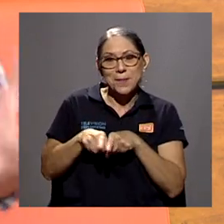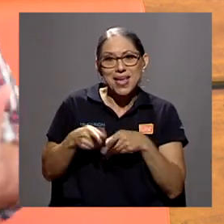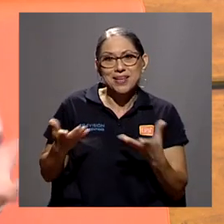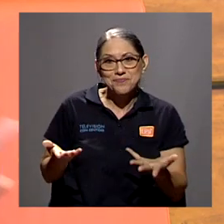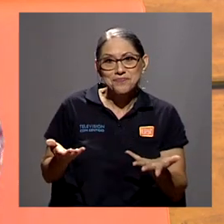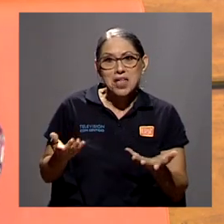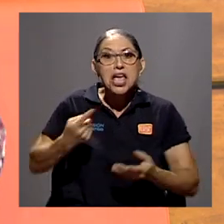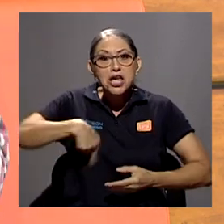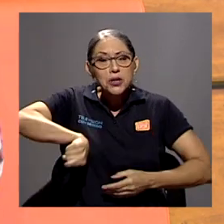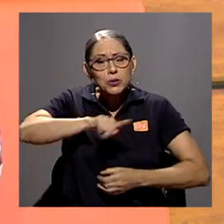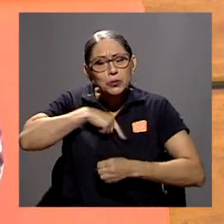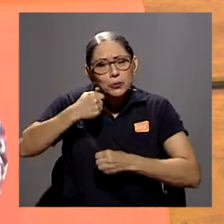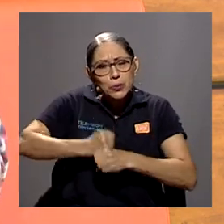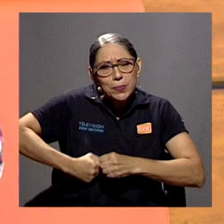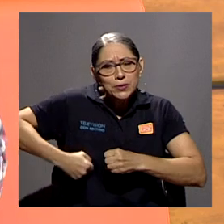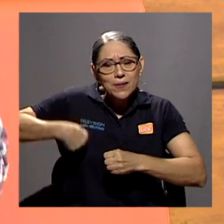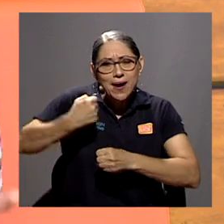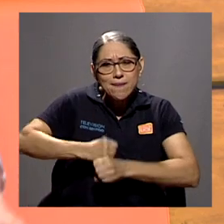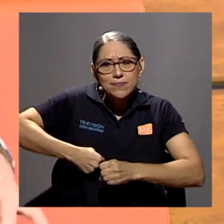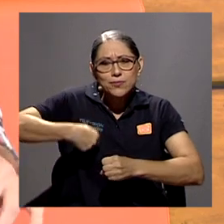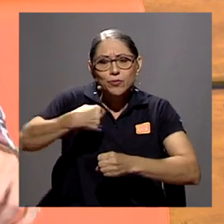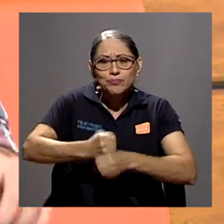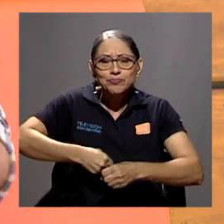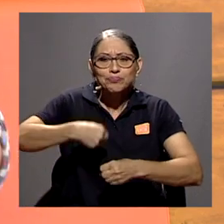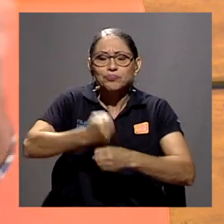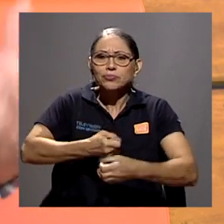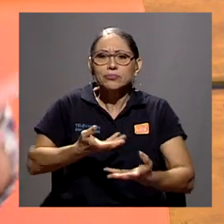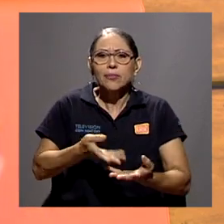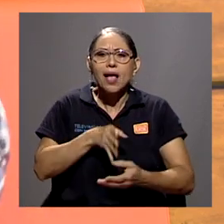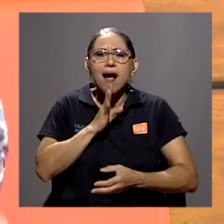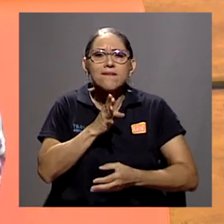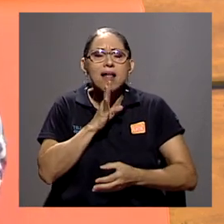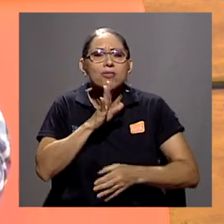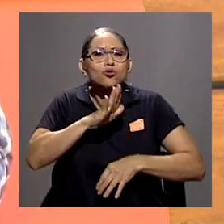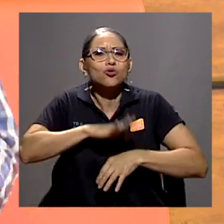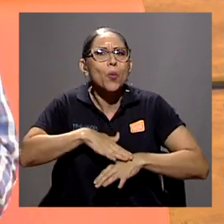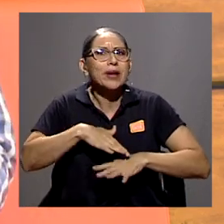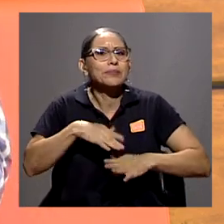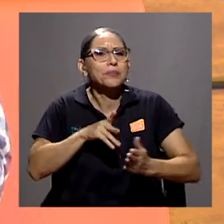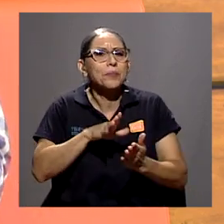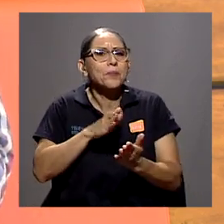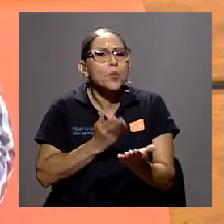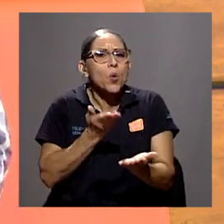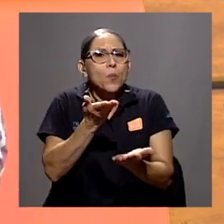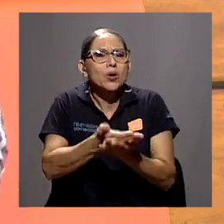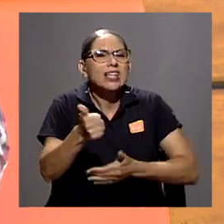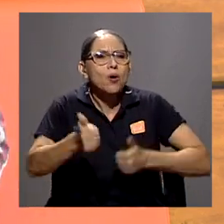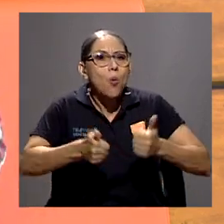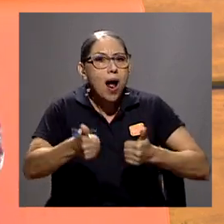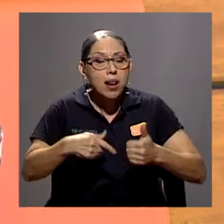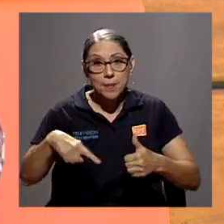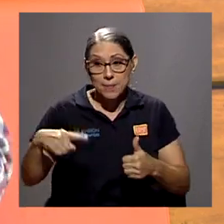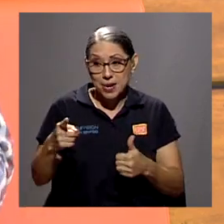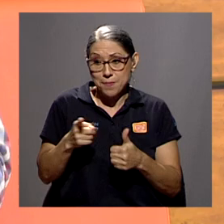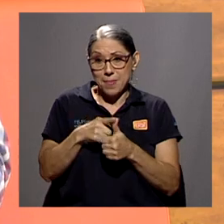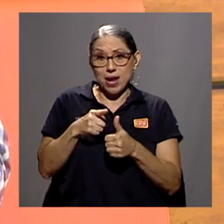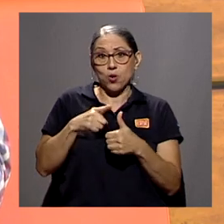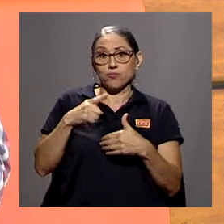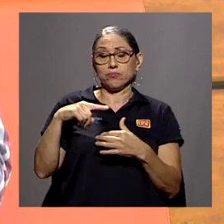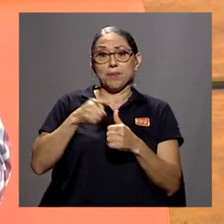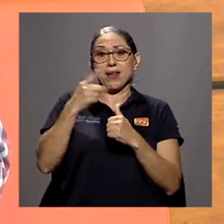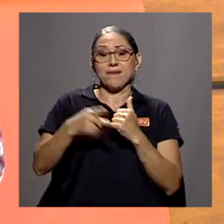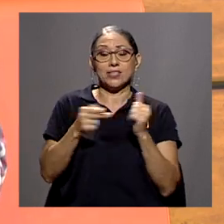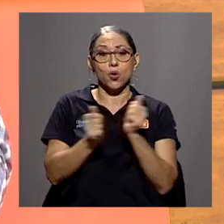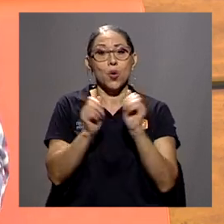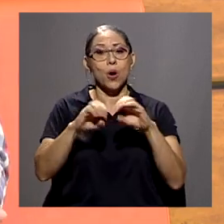estuvimos trabajando hablando un poco de cuál iba a ser la propuesta primero la estrenamos con la orquesta sinfónica de la